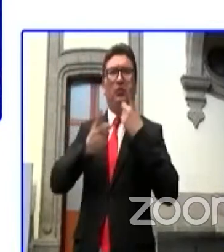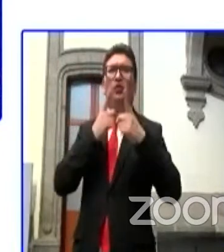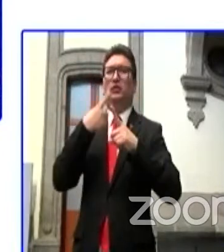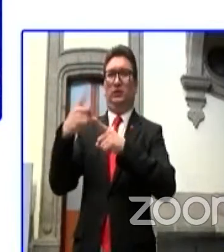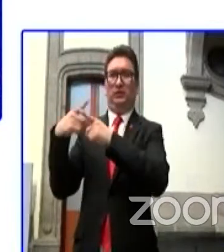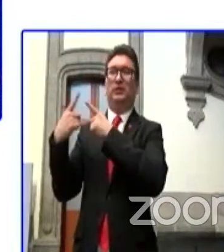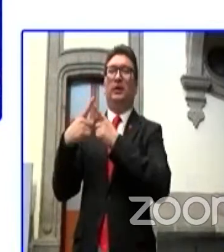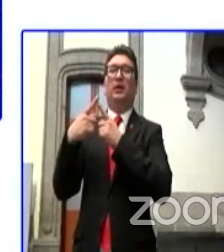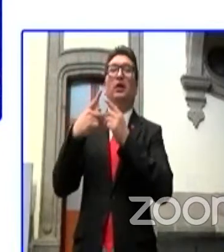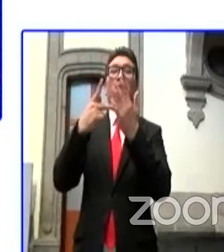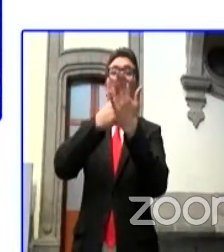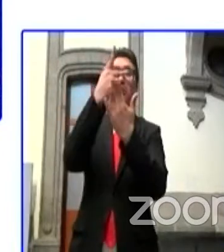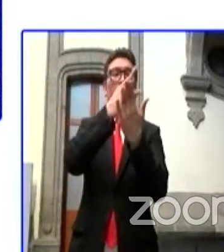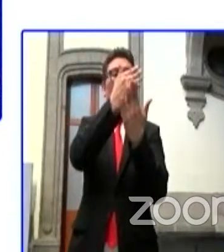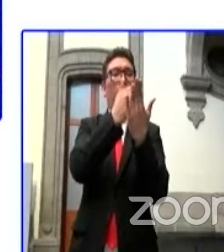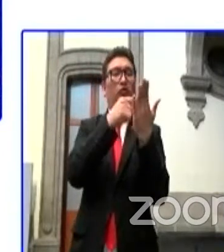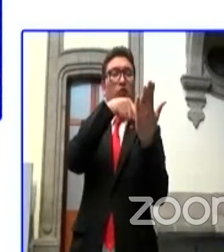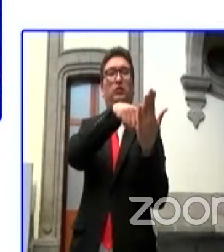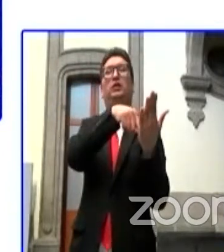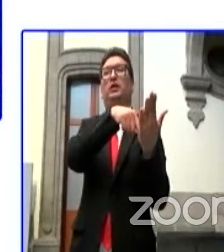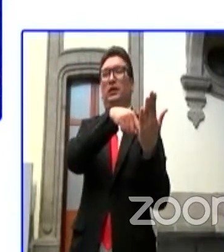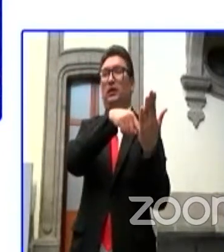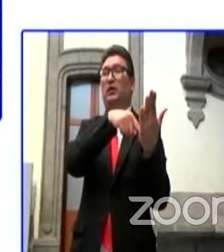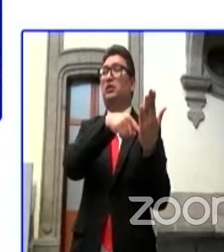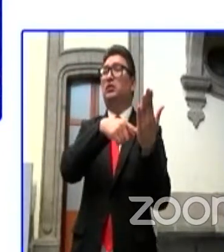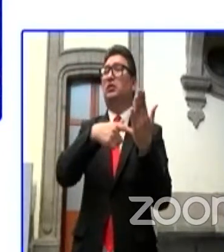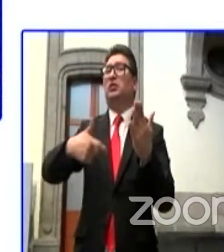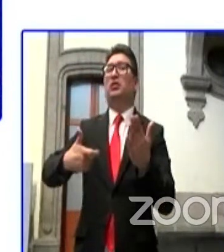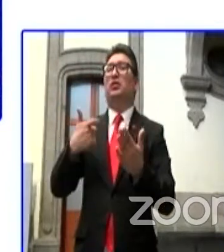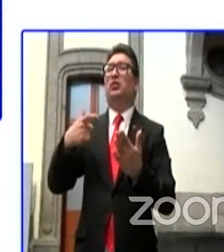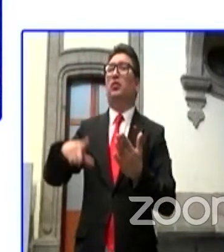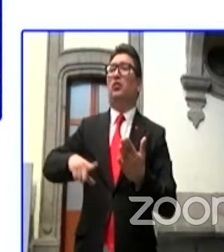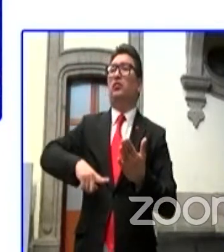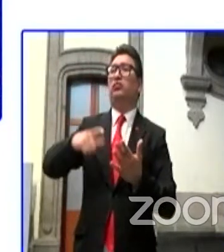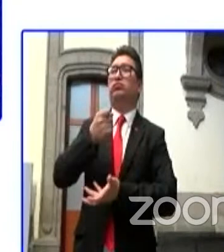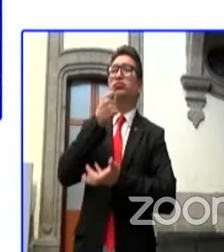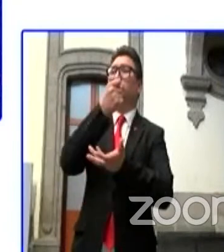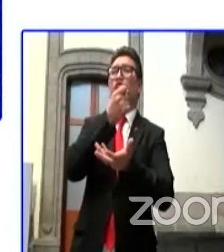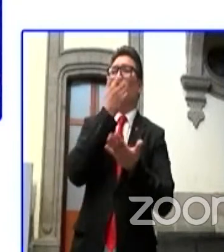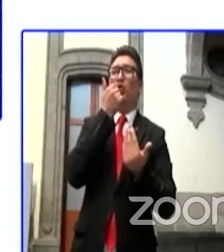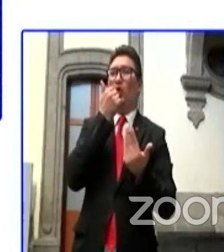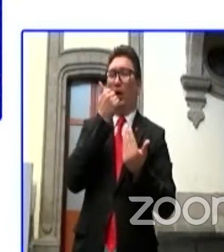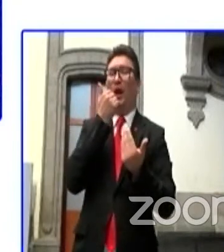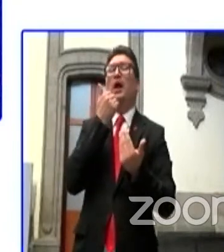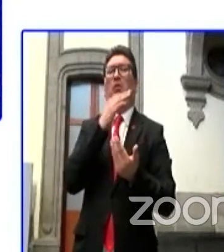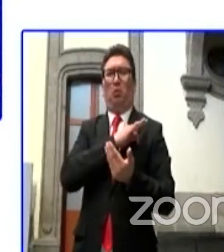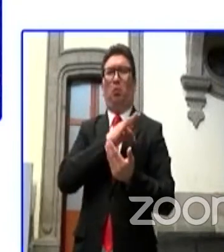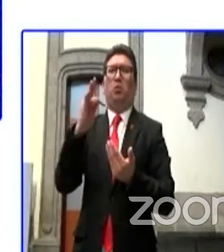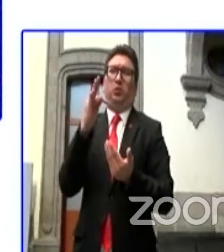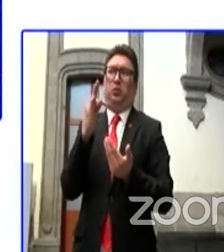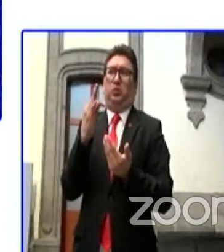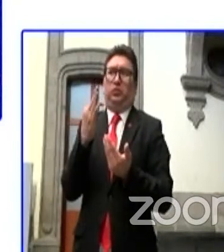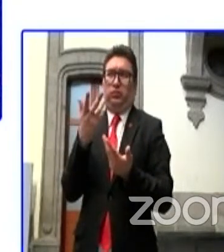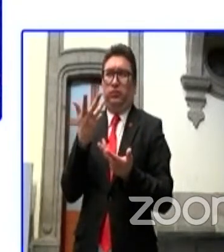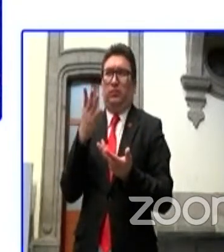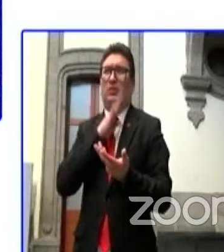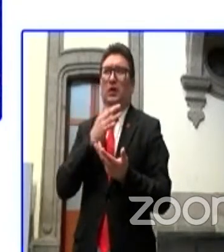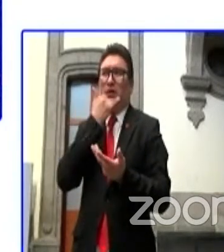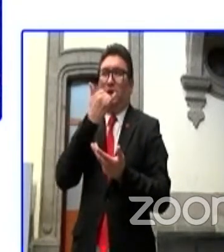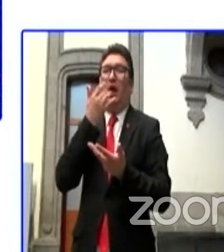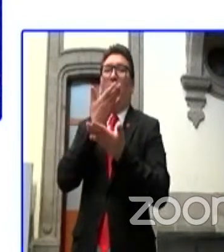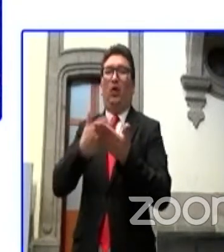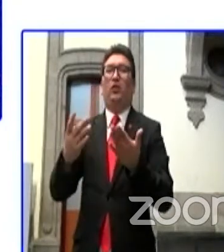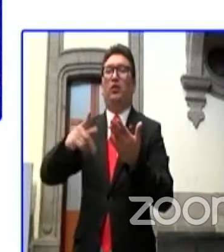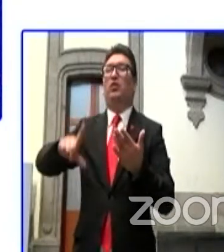una política pública sin presupuesto, que considero que pudiese ser considerada como demagogia, a una política